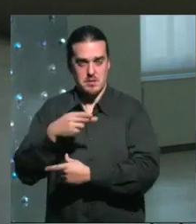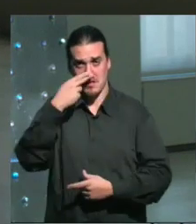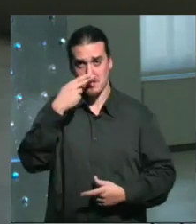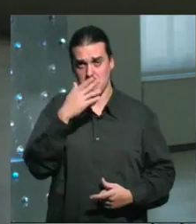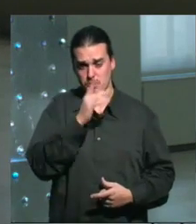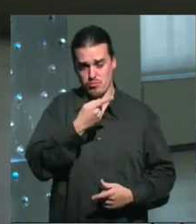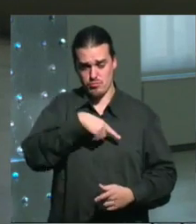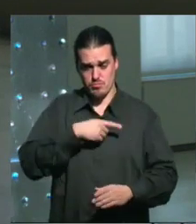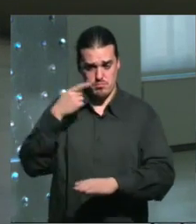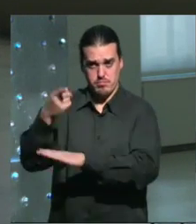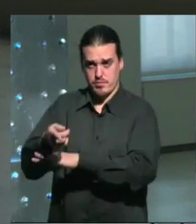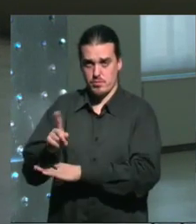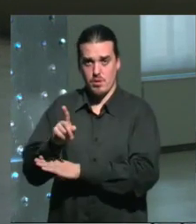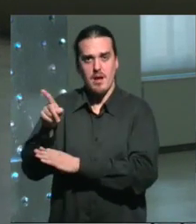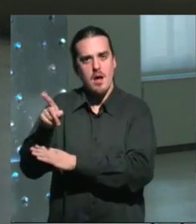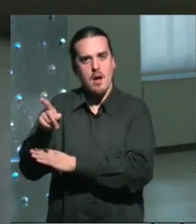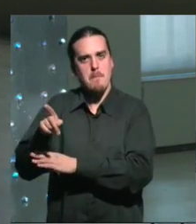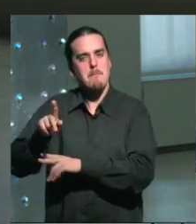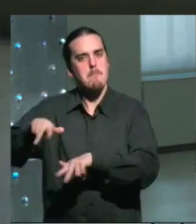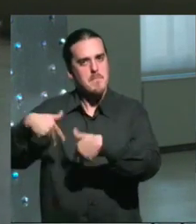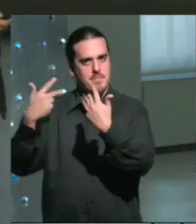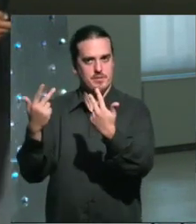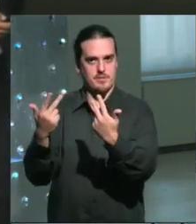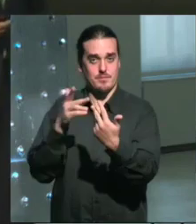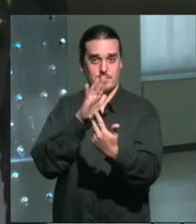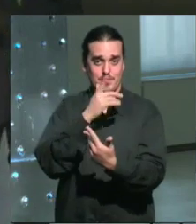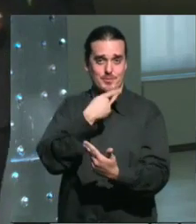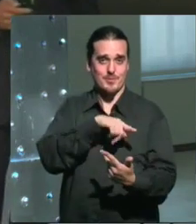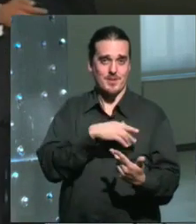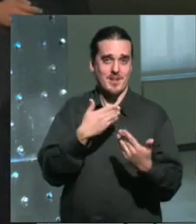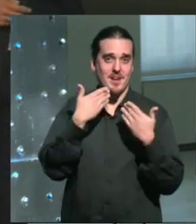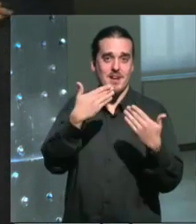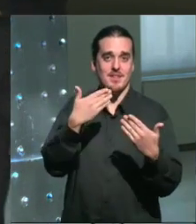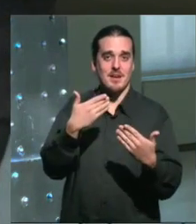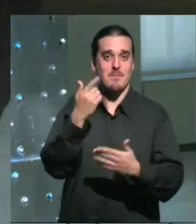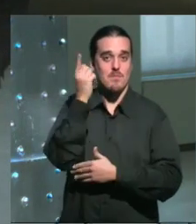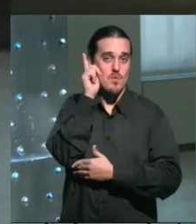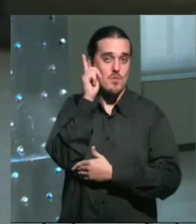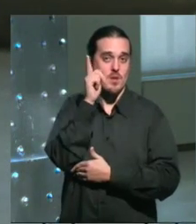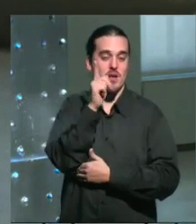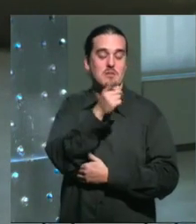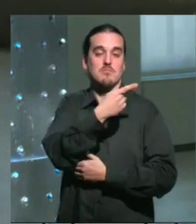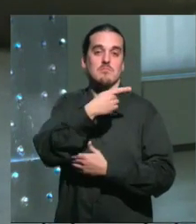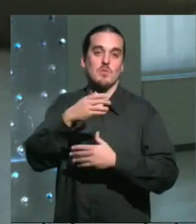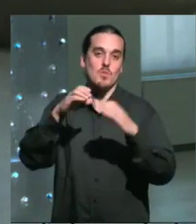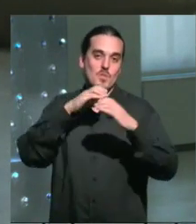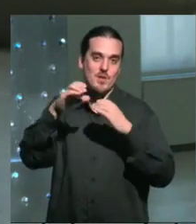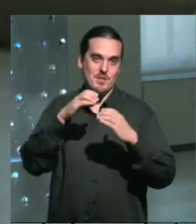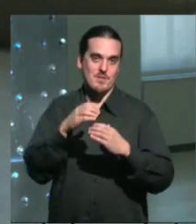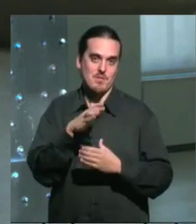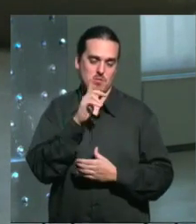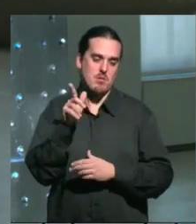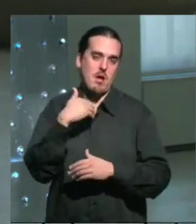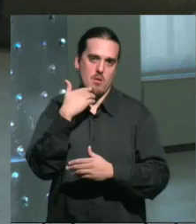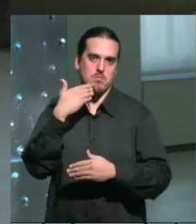permiso. Y eso nos permitió ser muy, muy efectivos en cuanto al uso de la comunicación y los smartphones. Los correos